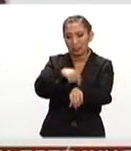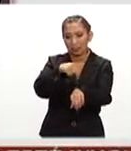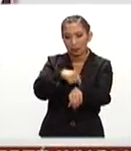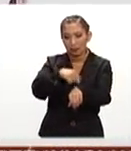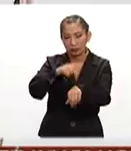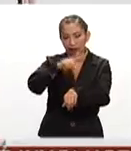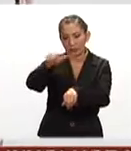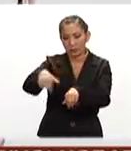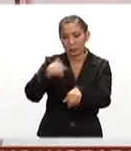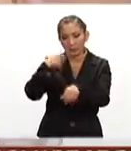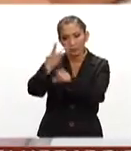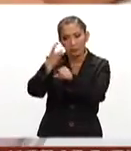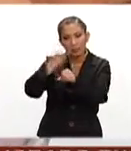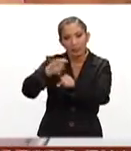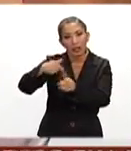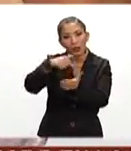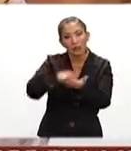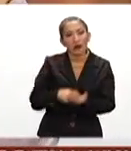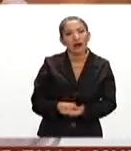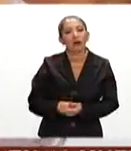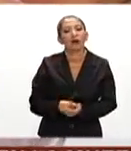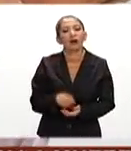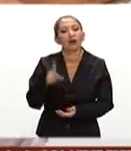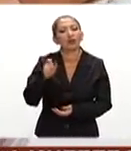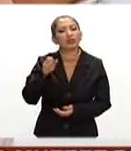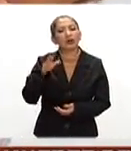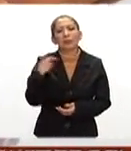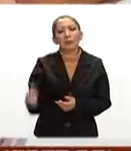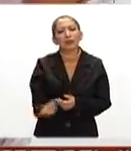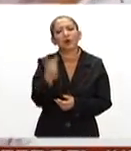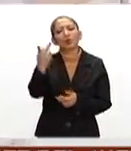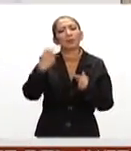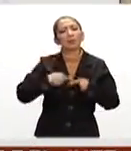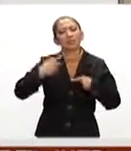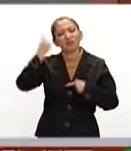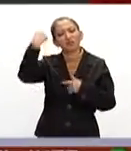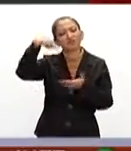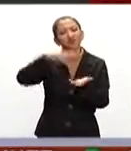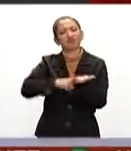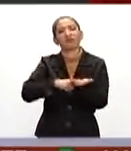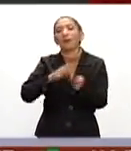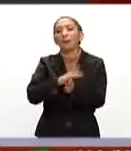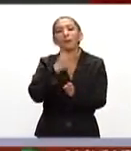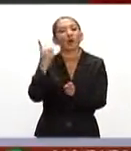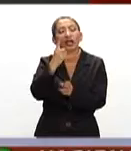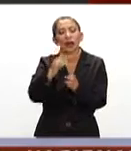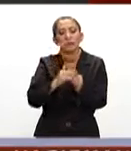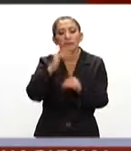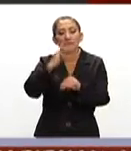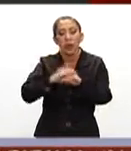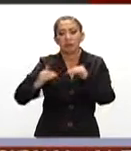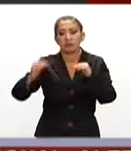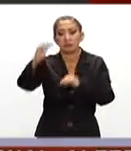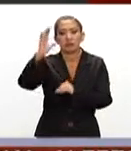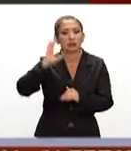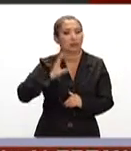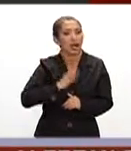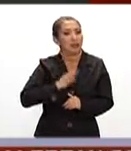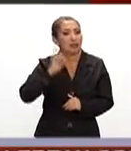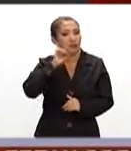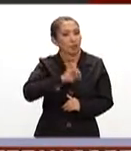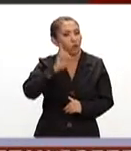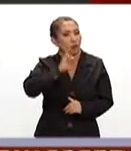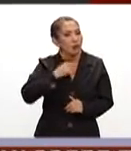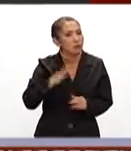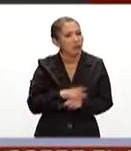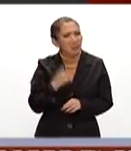ya habrá oportunidad de invitarla aquí al estudio. Doctora, la gran pregunta que muchos nos hacemos es, ¿por qué está aumentando el cáncer de mama en las